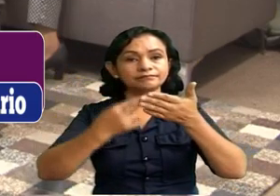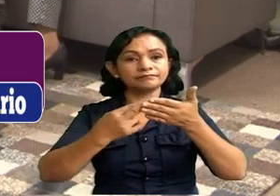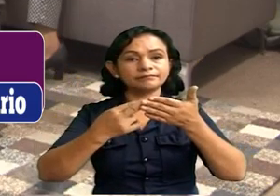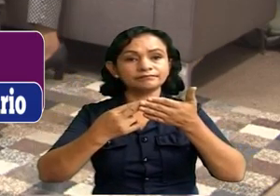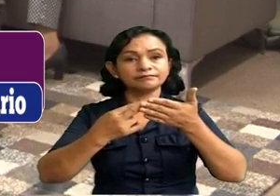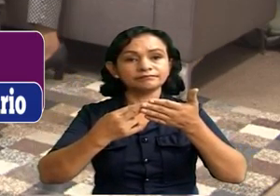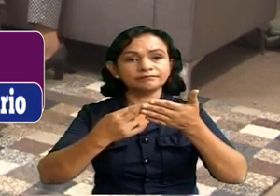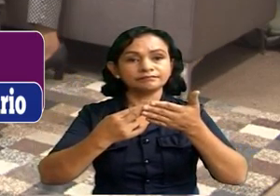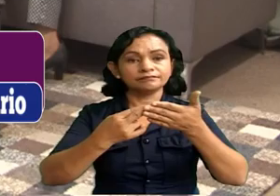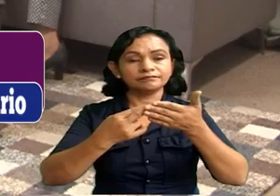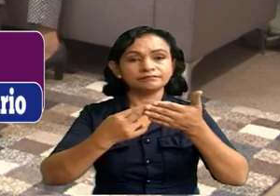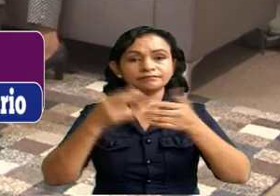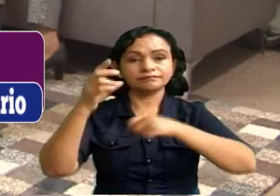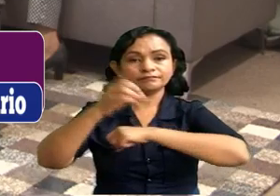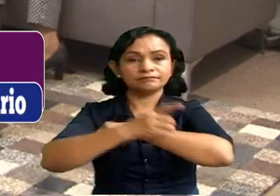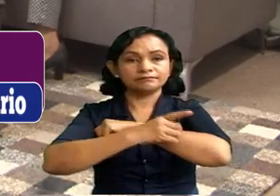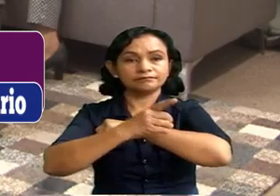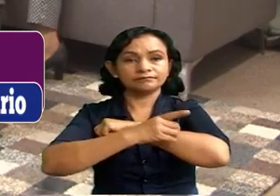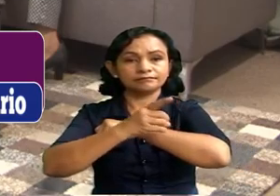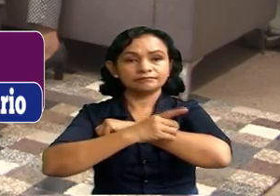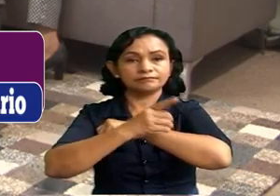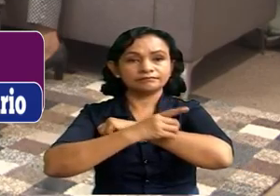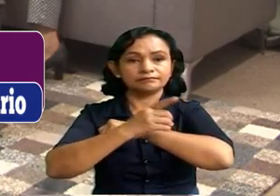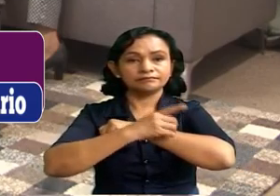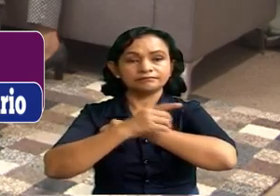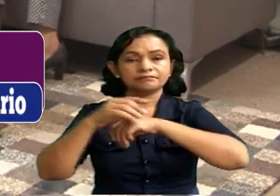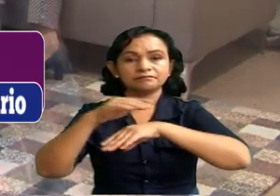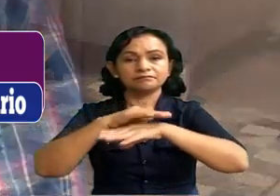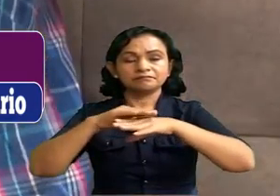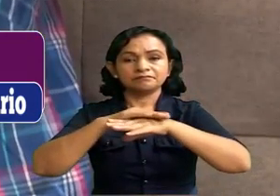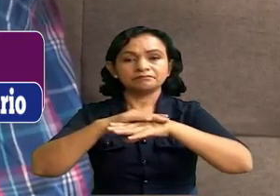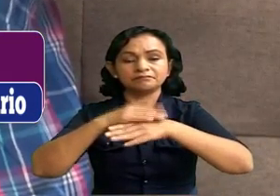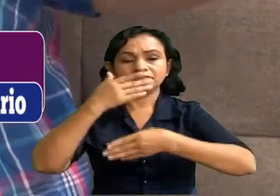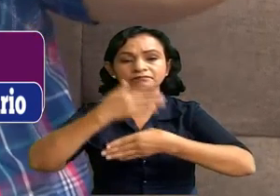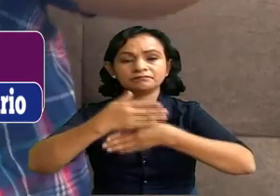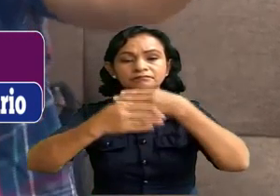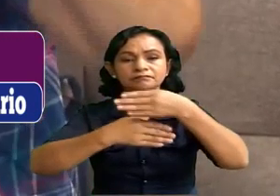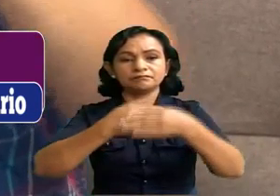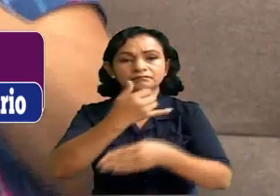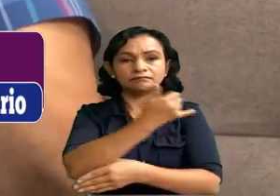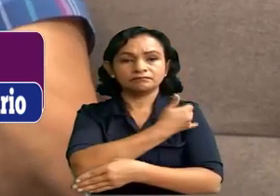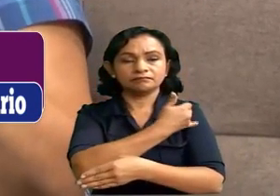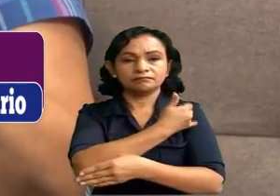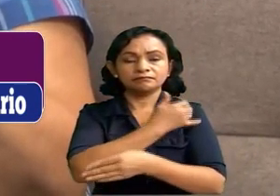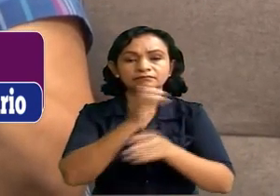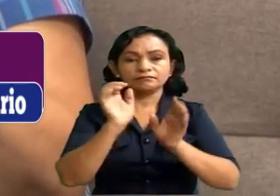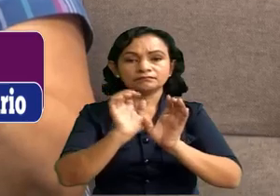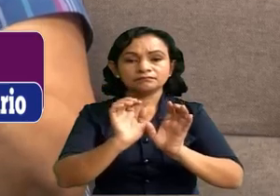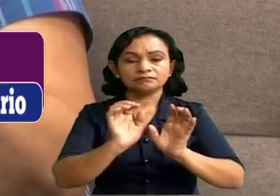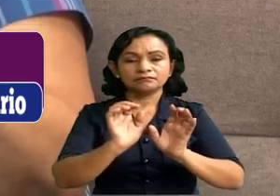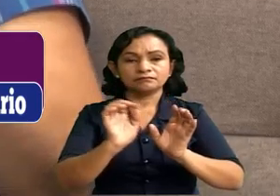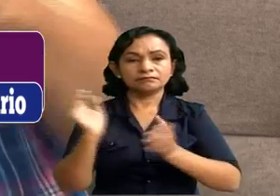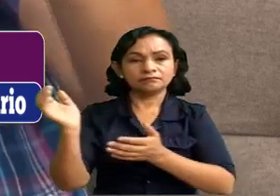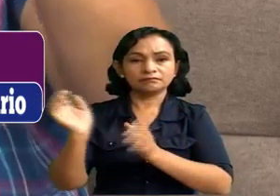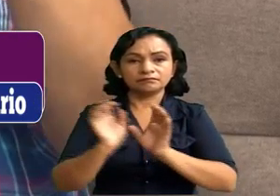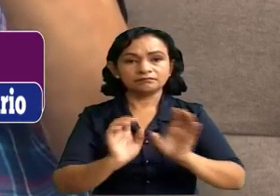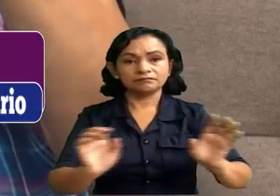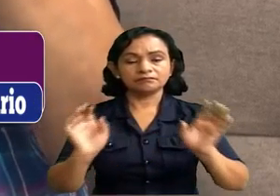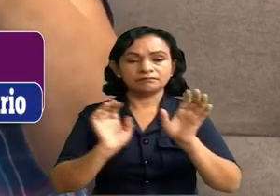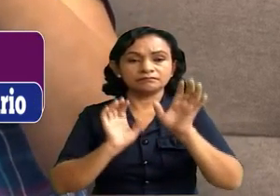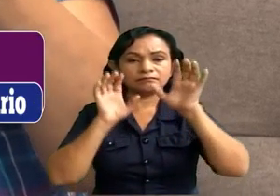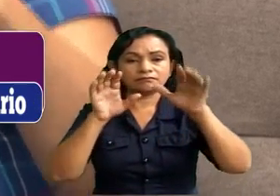que dice un día, el comandante Daniel Ortega no permite construcción de hospital del niño en León. Pero cuando vos